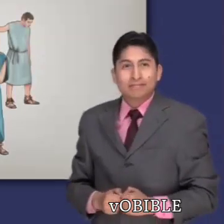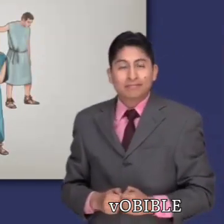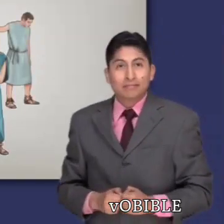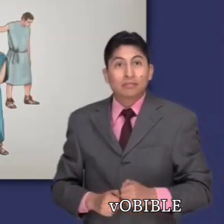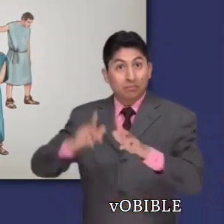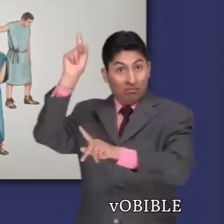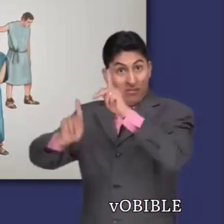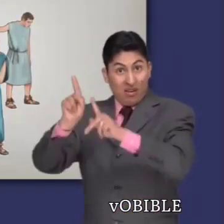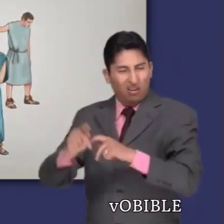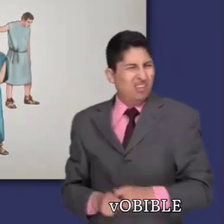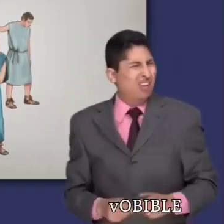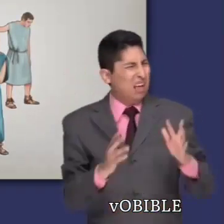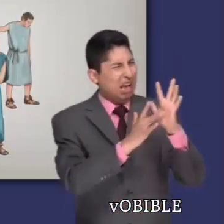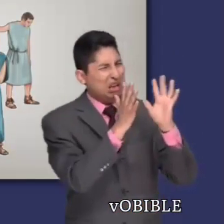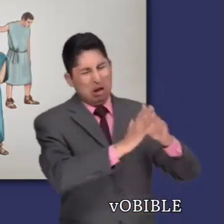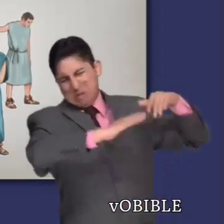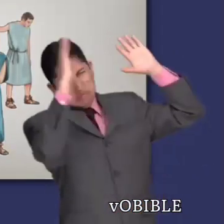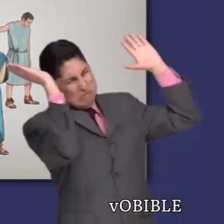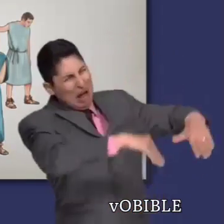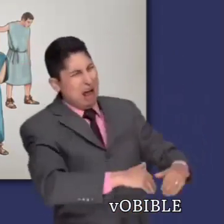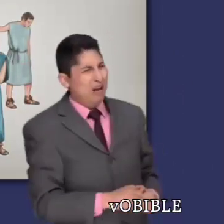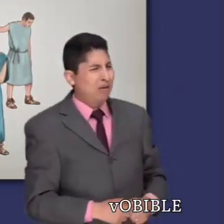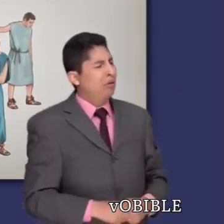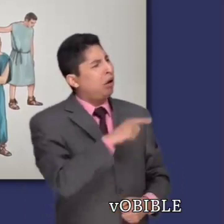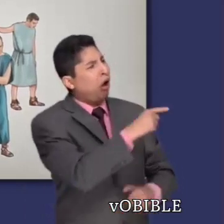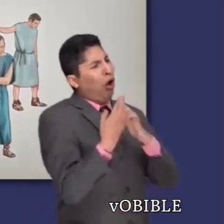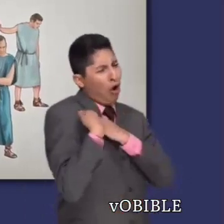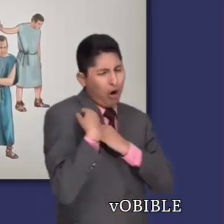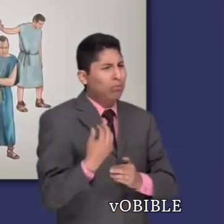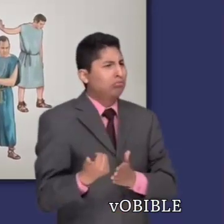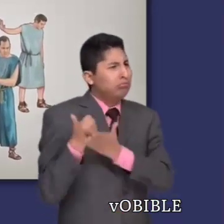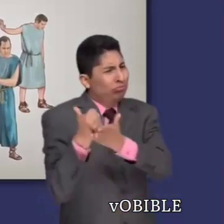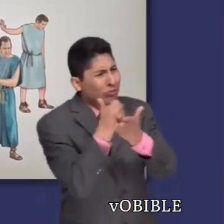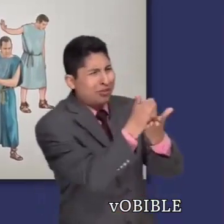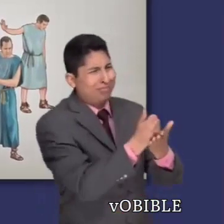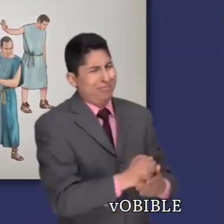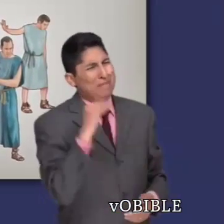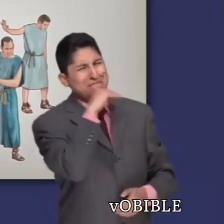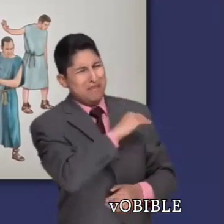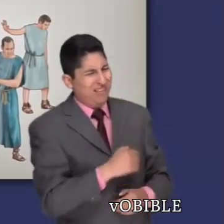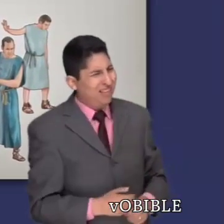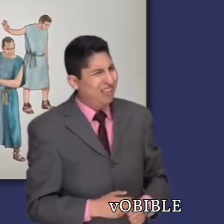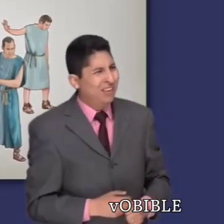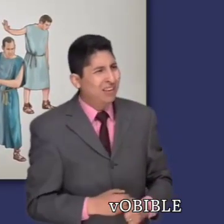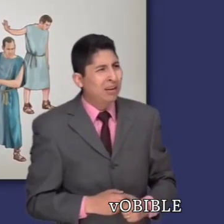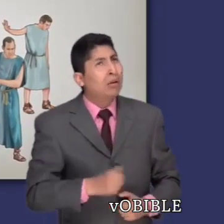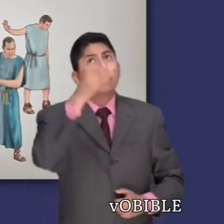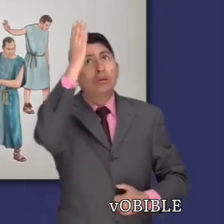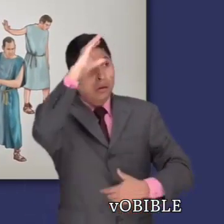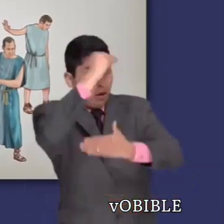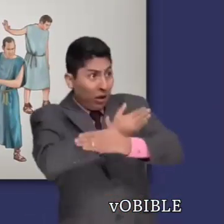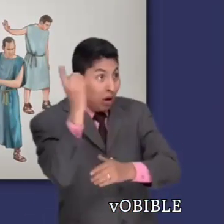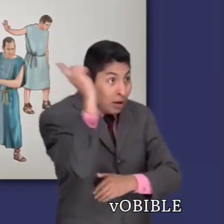los anticristos. Estos dicen, entre otras cosas, que Jesús no era el Cristo y que el Hijo de Dios no había